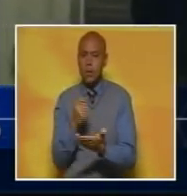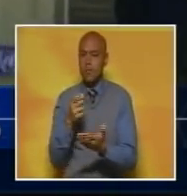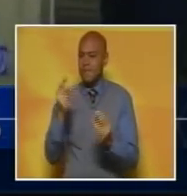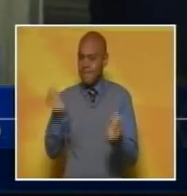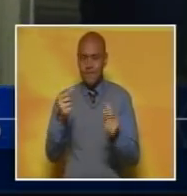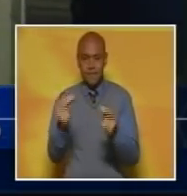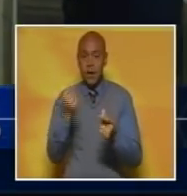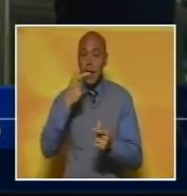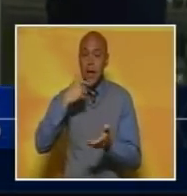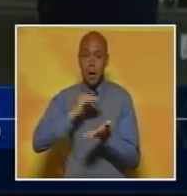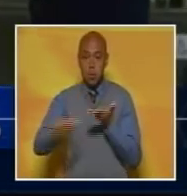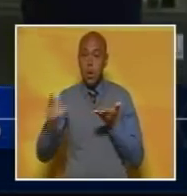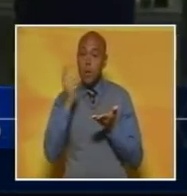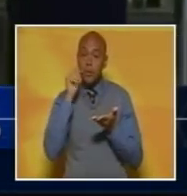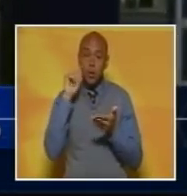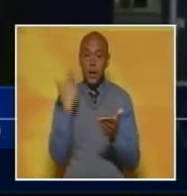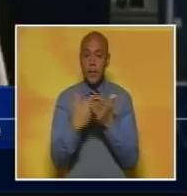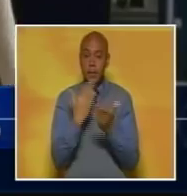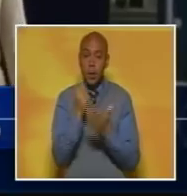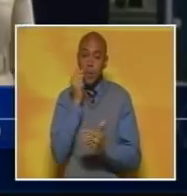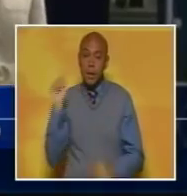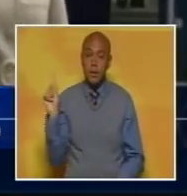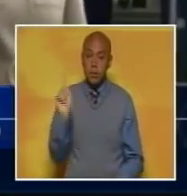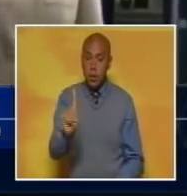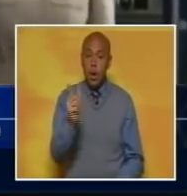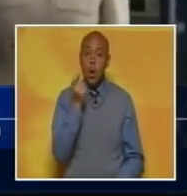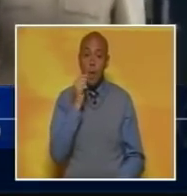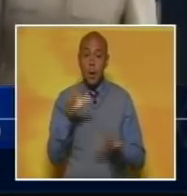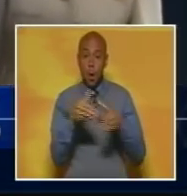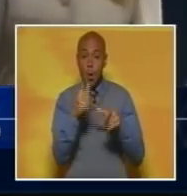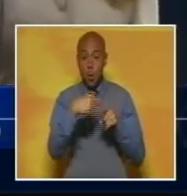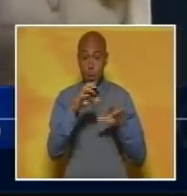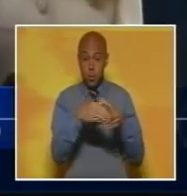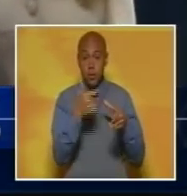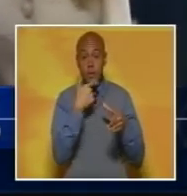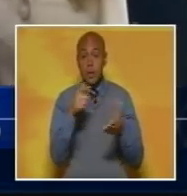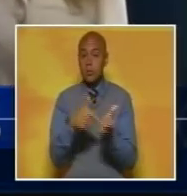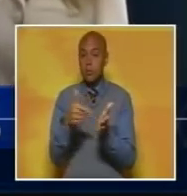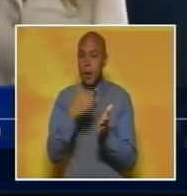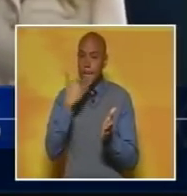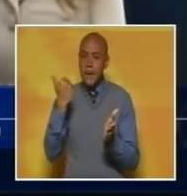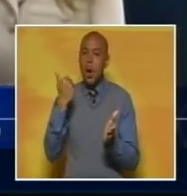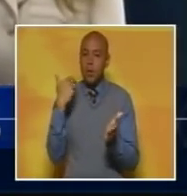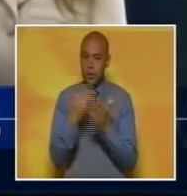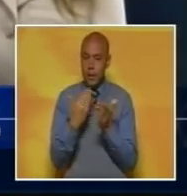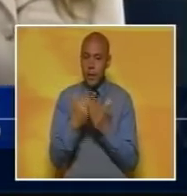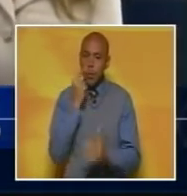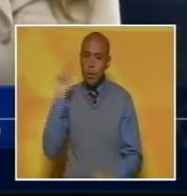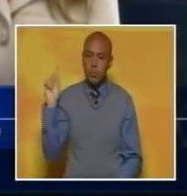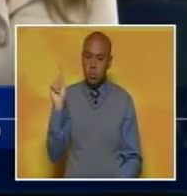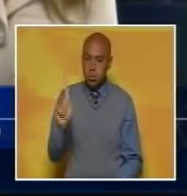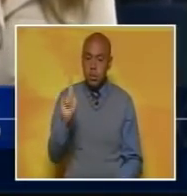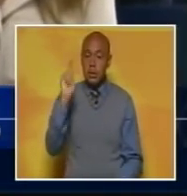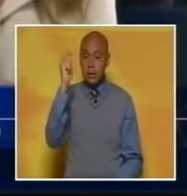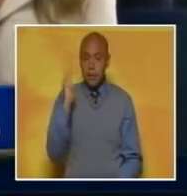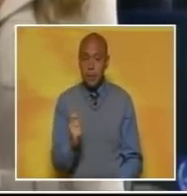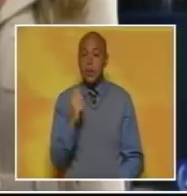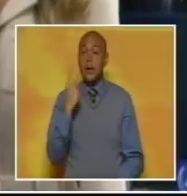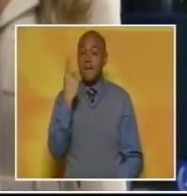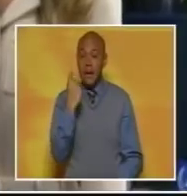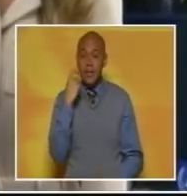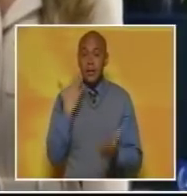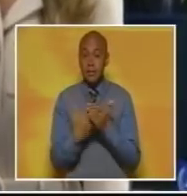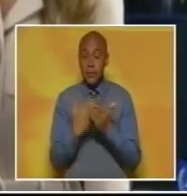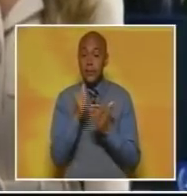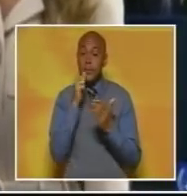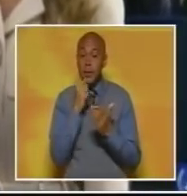y evitar la presencia de testigos como pide la oposición demócrata. Este martes se espera que los senadores decidan las reglas del juicio y que tanto